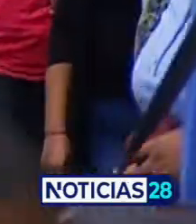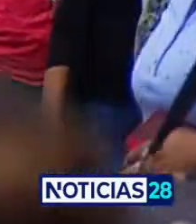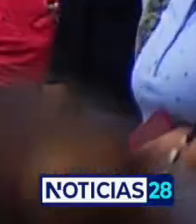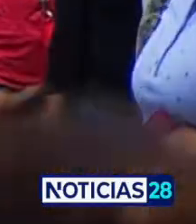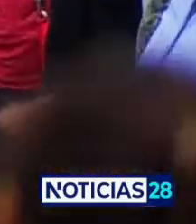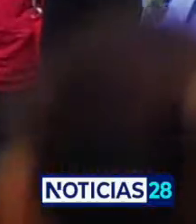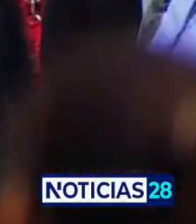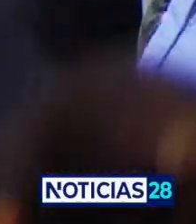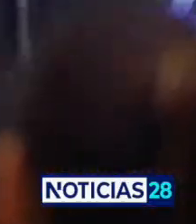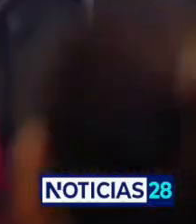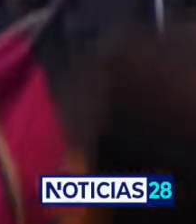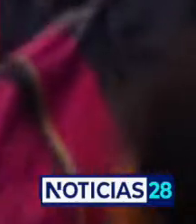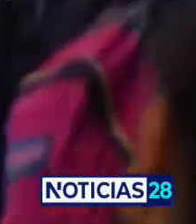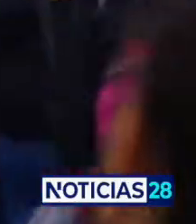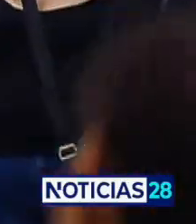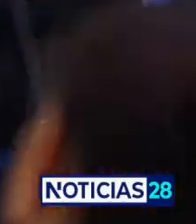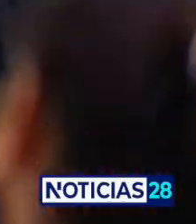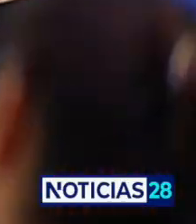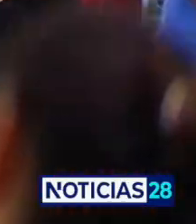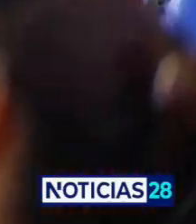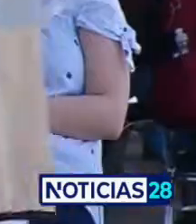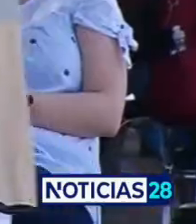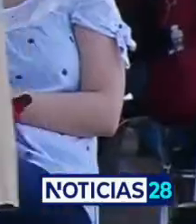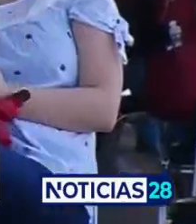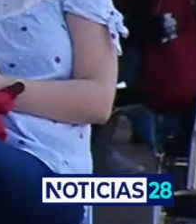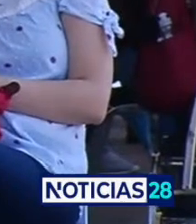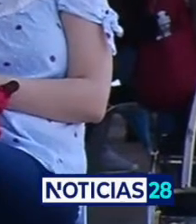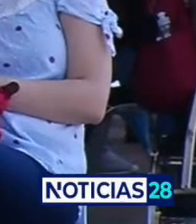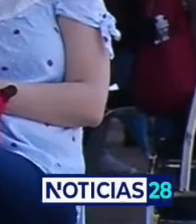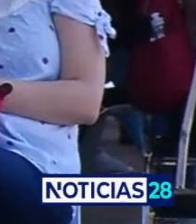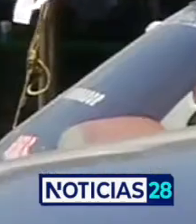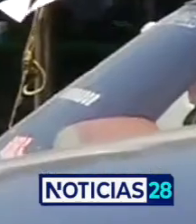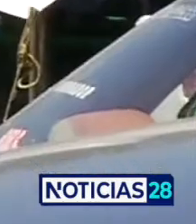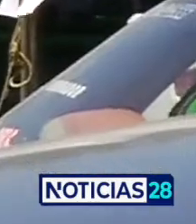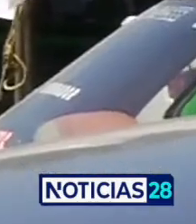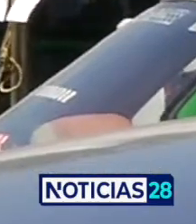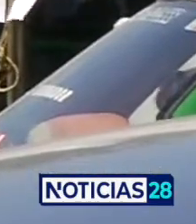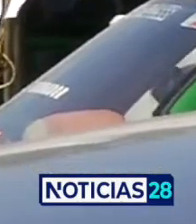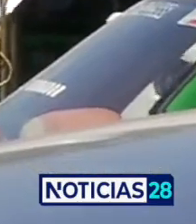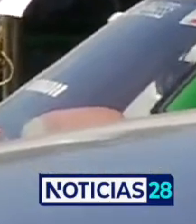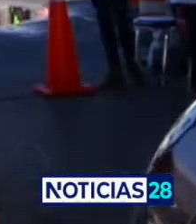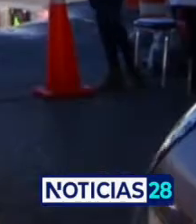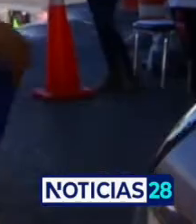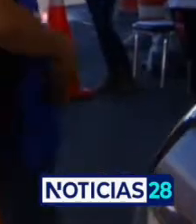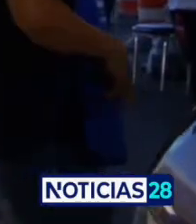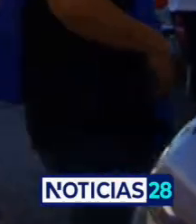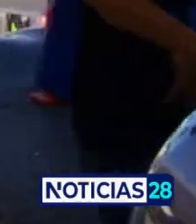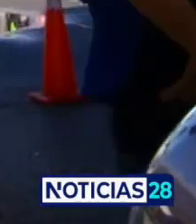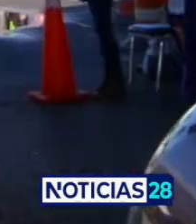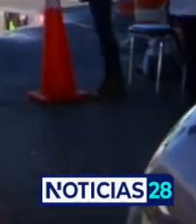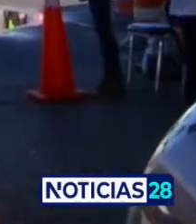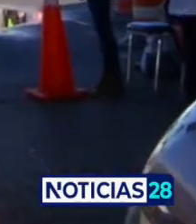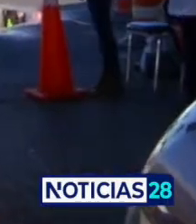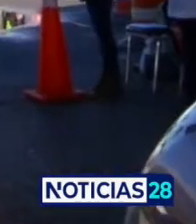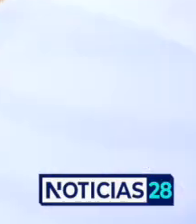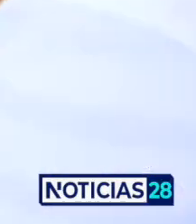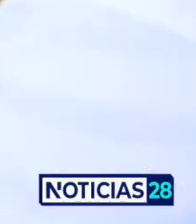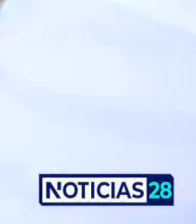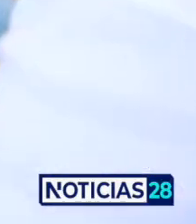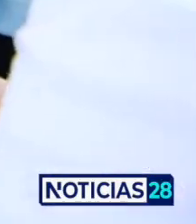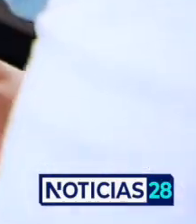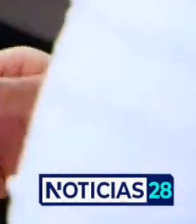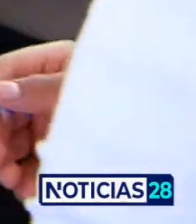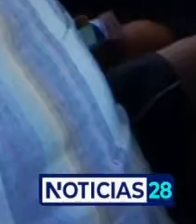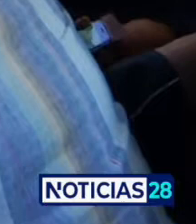y diabetes dijo que para contabilizar las vacunas necesarias para la población menor de edad con alguna comorbilidad los padres deberán